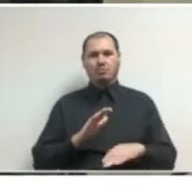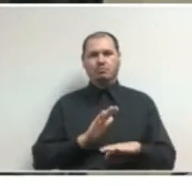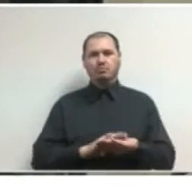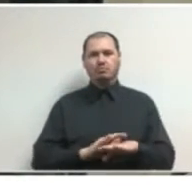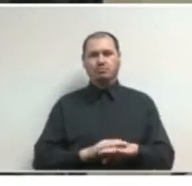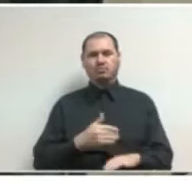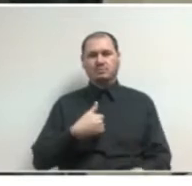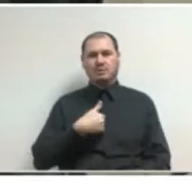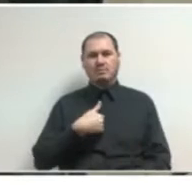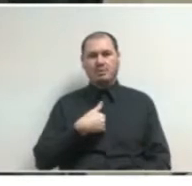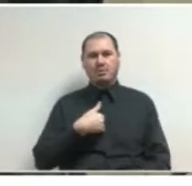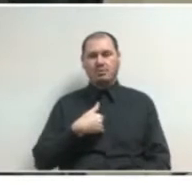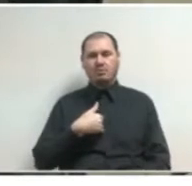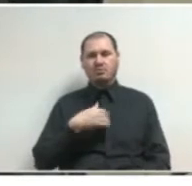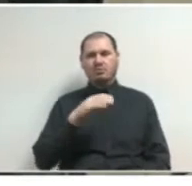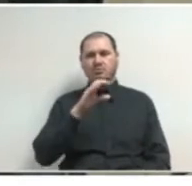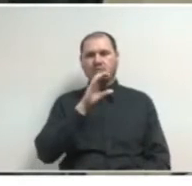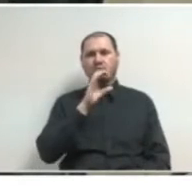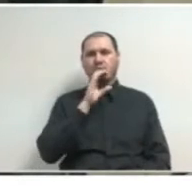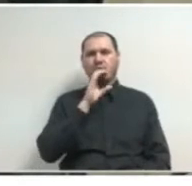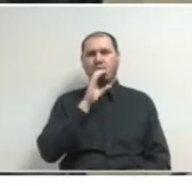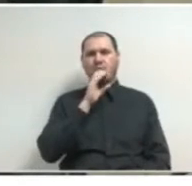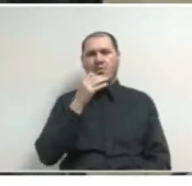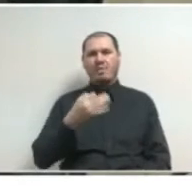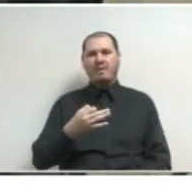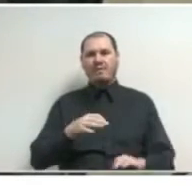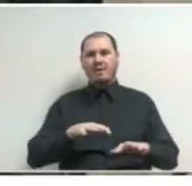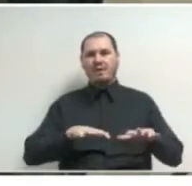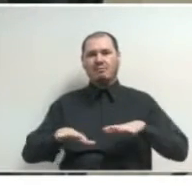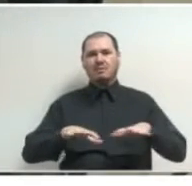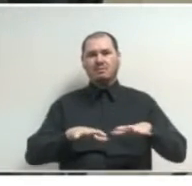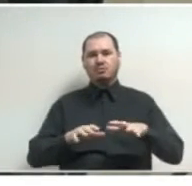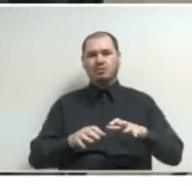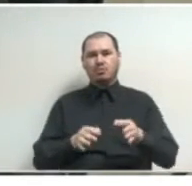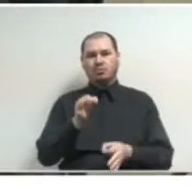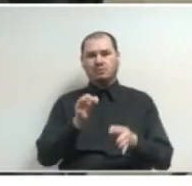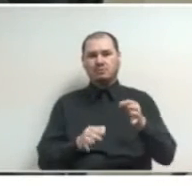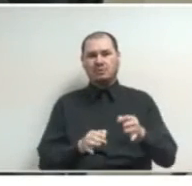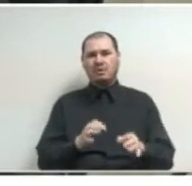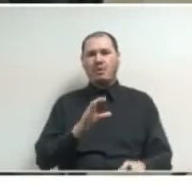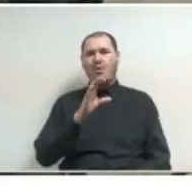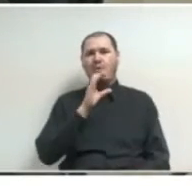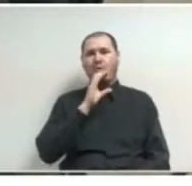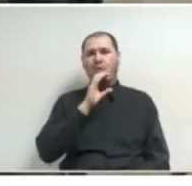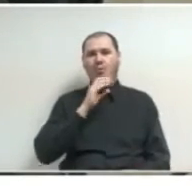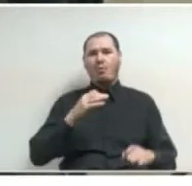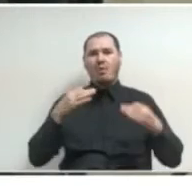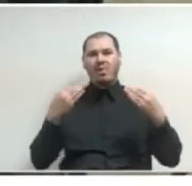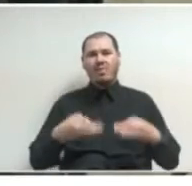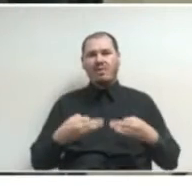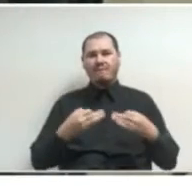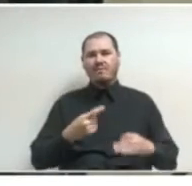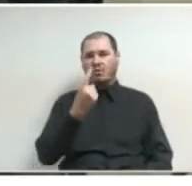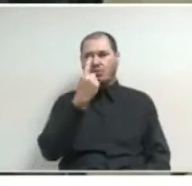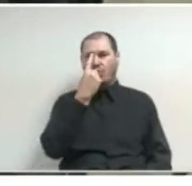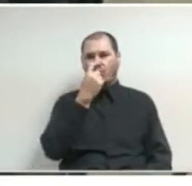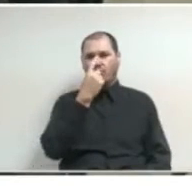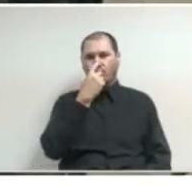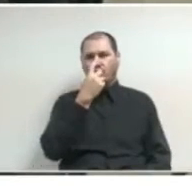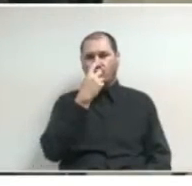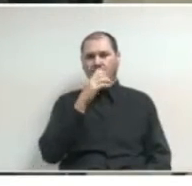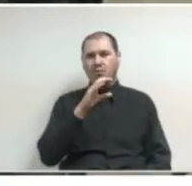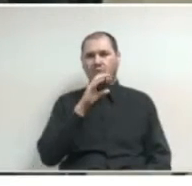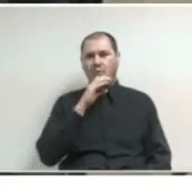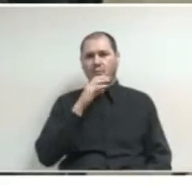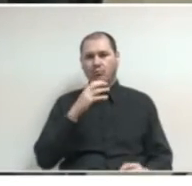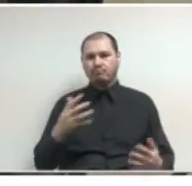Tembiapó, Jecopete. ¿Cómo debe ser llevada la administración de justicia y cómo debe ser controlada la misma y cómo deben ser ajustados